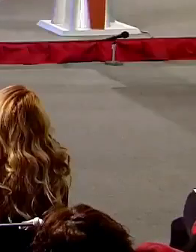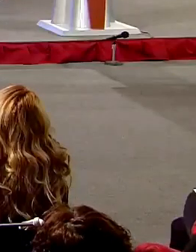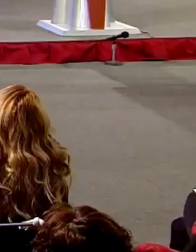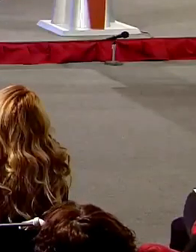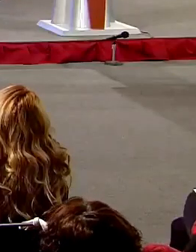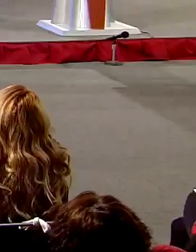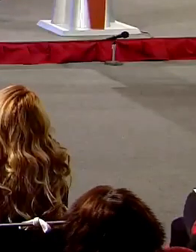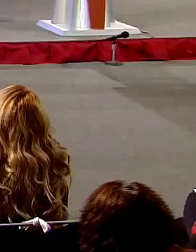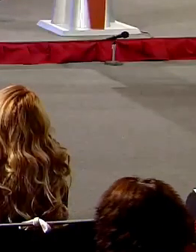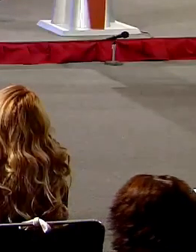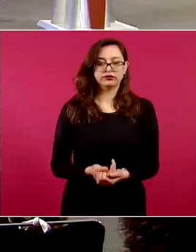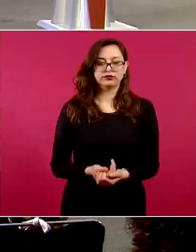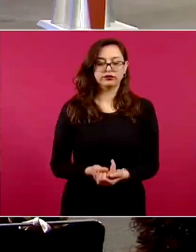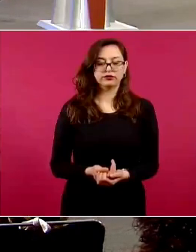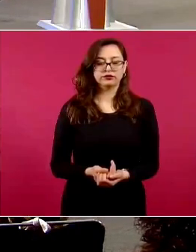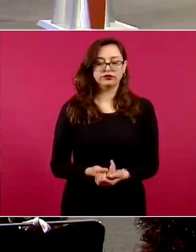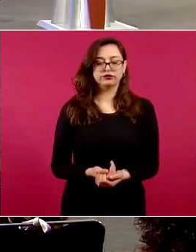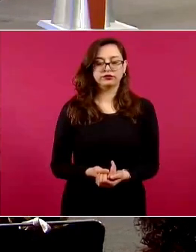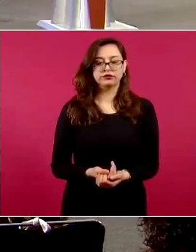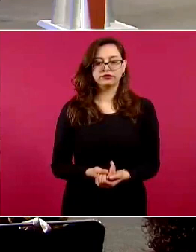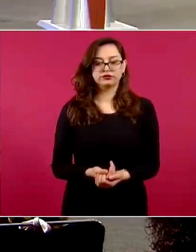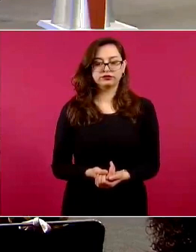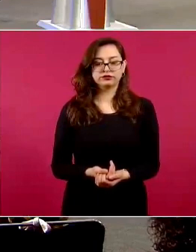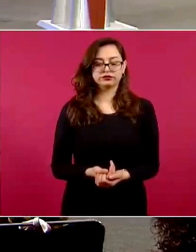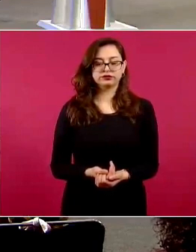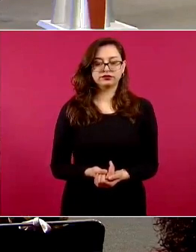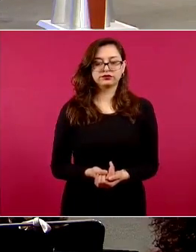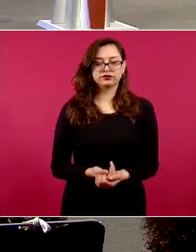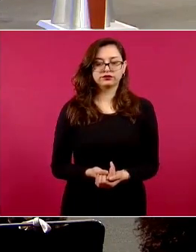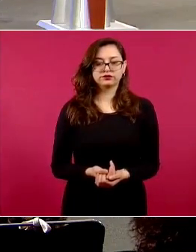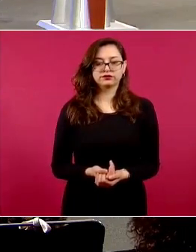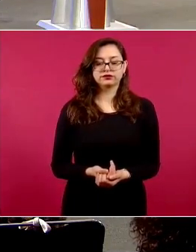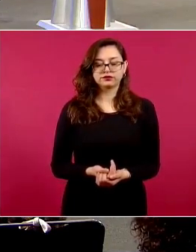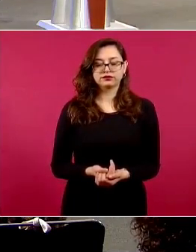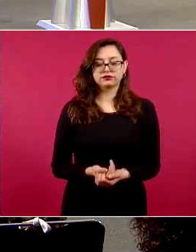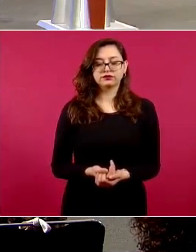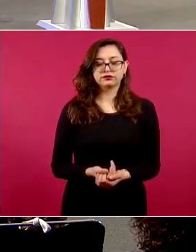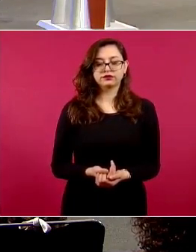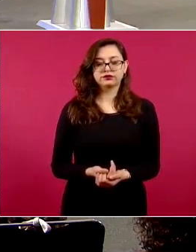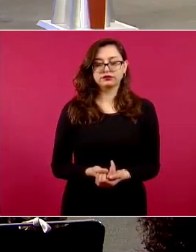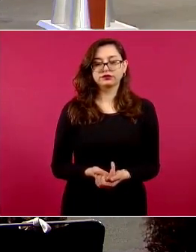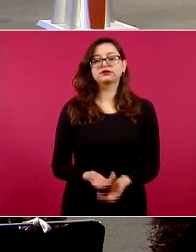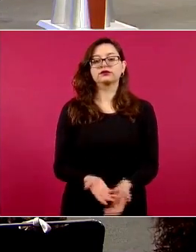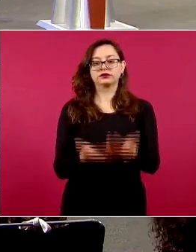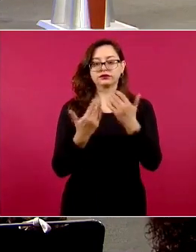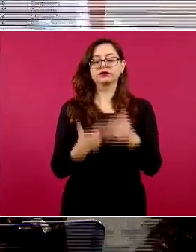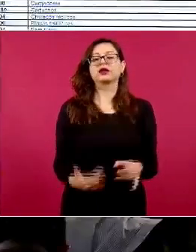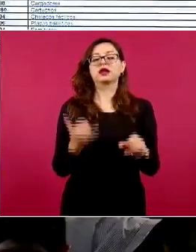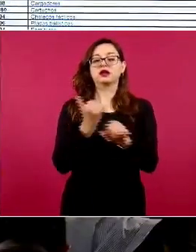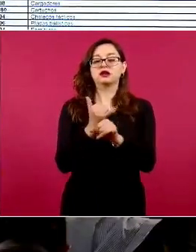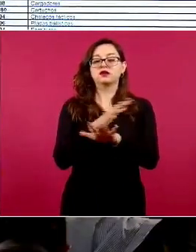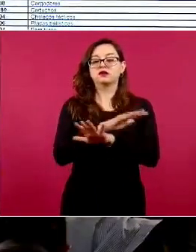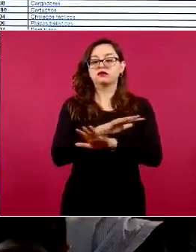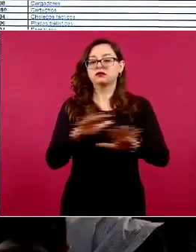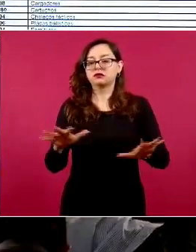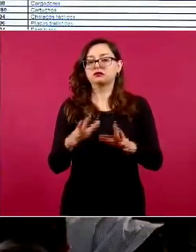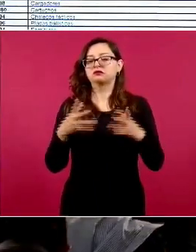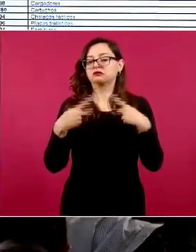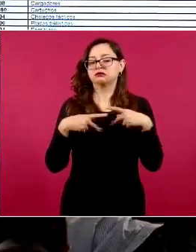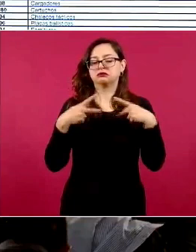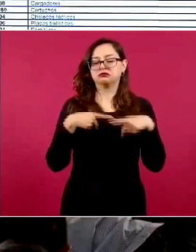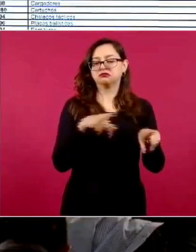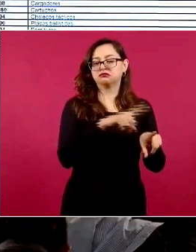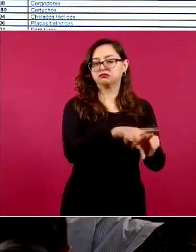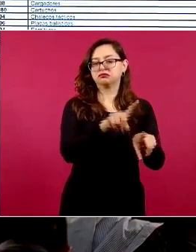despojo cometido en aquel municipio. Siguiente. También informamos de la detención de diferentes generadores de